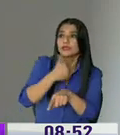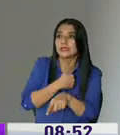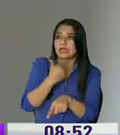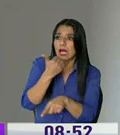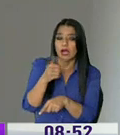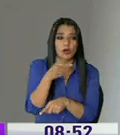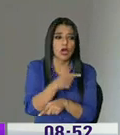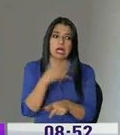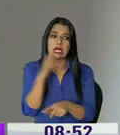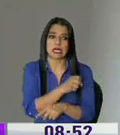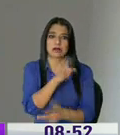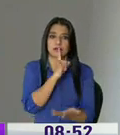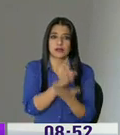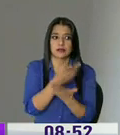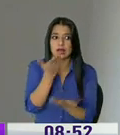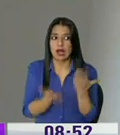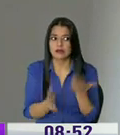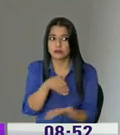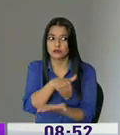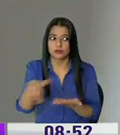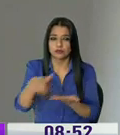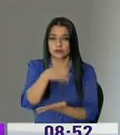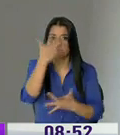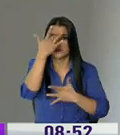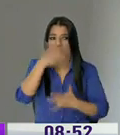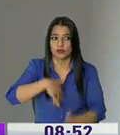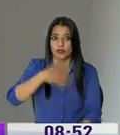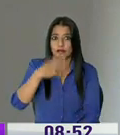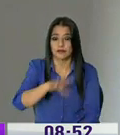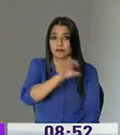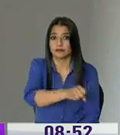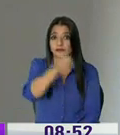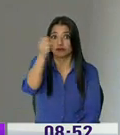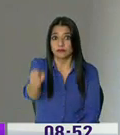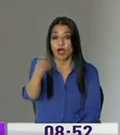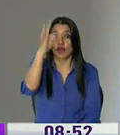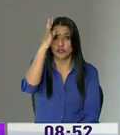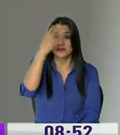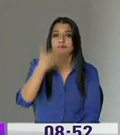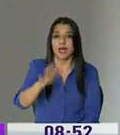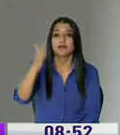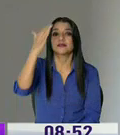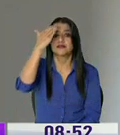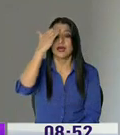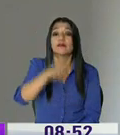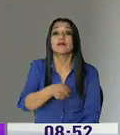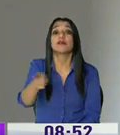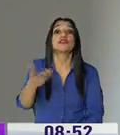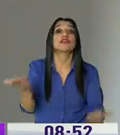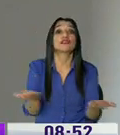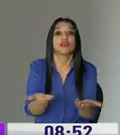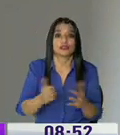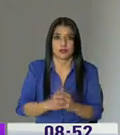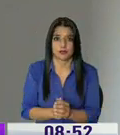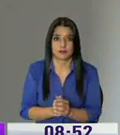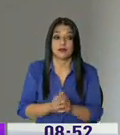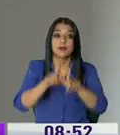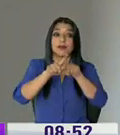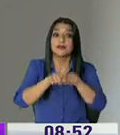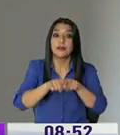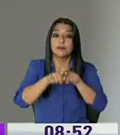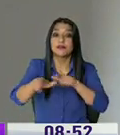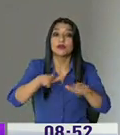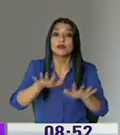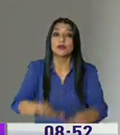es sospechoso y que amerita ser referido a una unidad de salud, ya sabe a qué unidad tiene que referir el caso según la